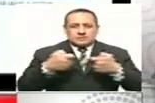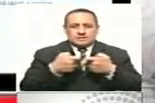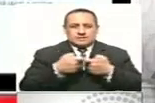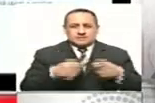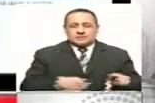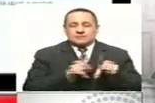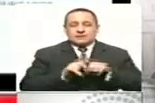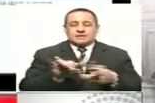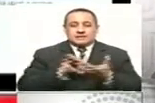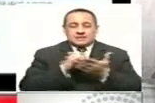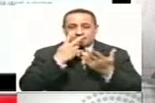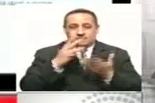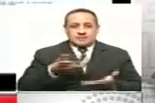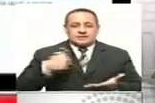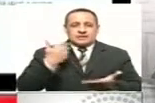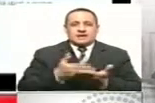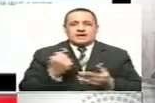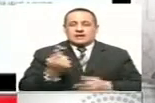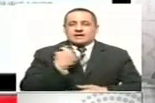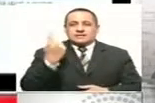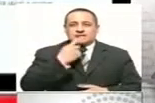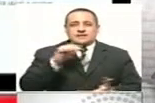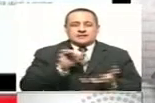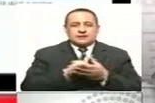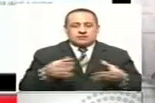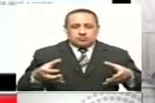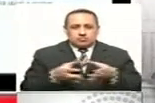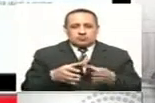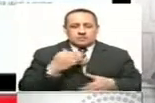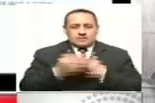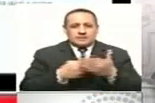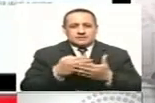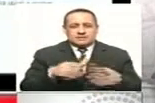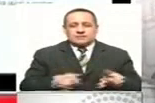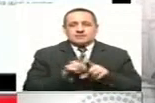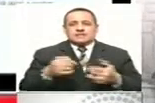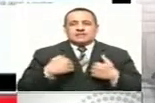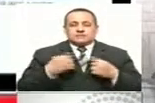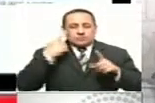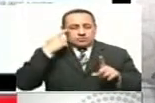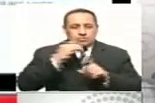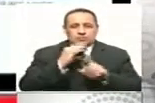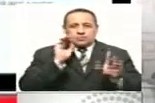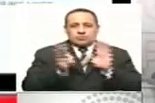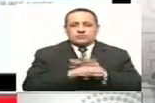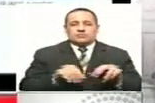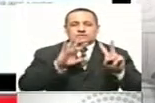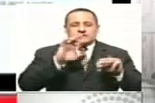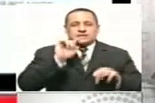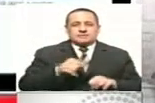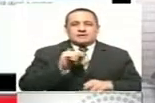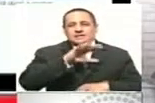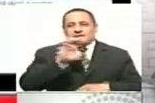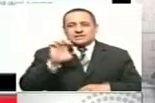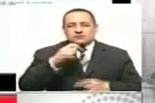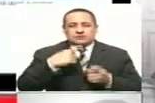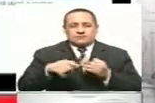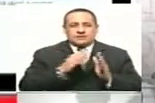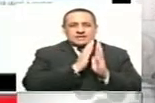Entonces hay que dar apoyo técnico para que esto se implemente. Tenemos como metas 7.500